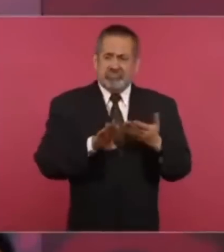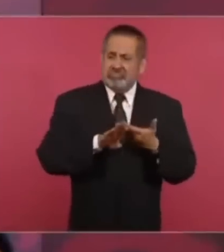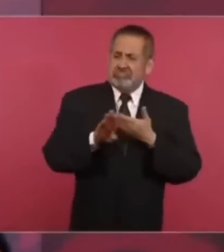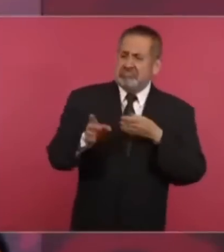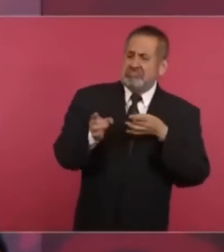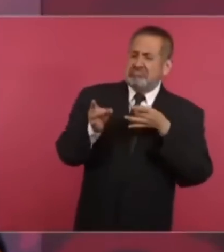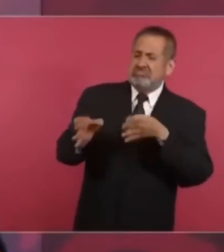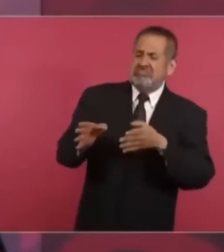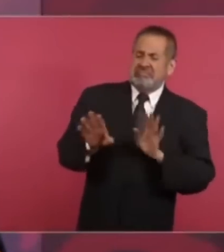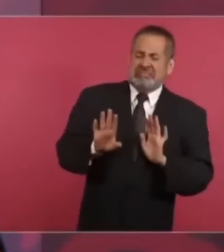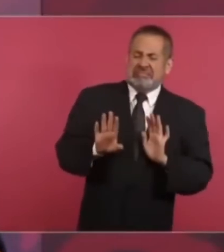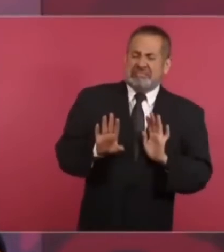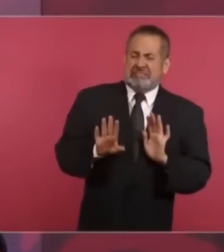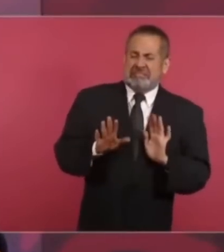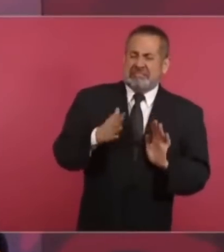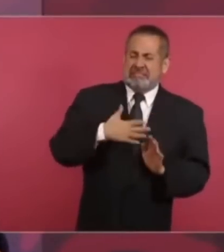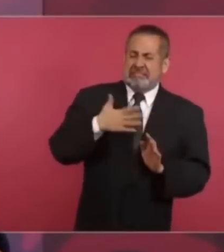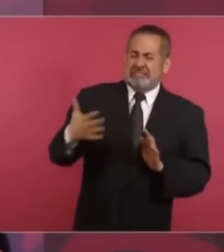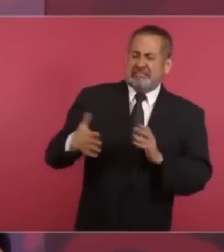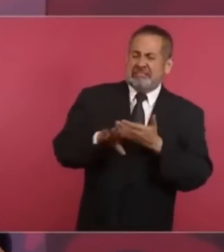racistas,